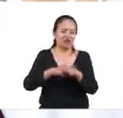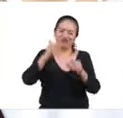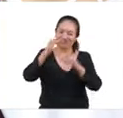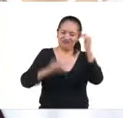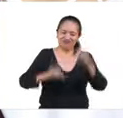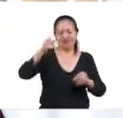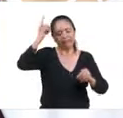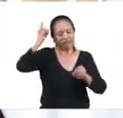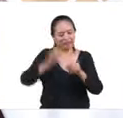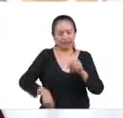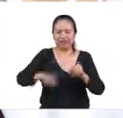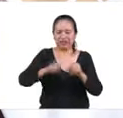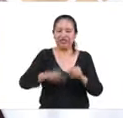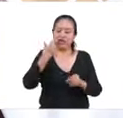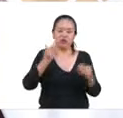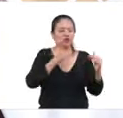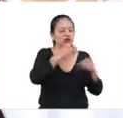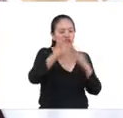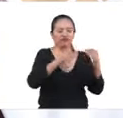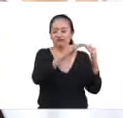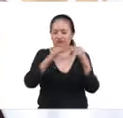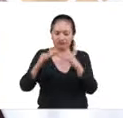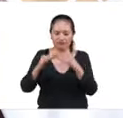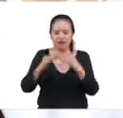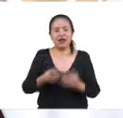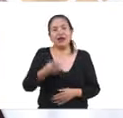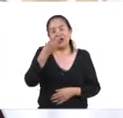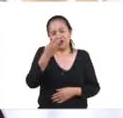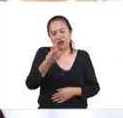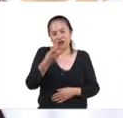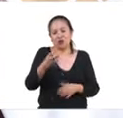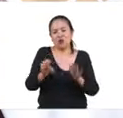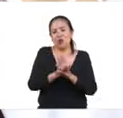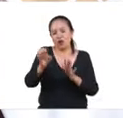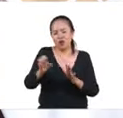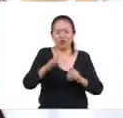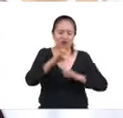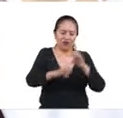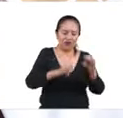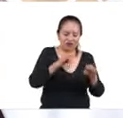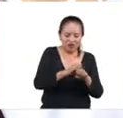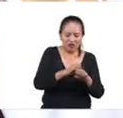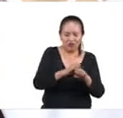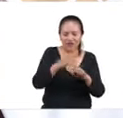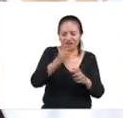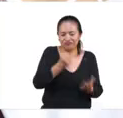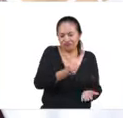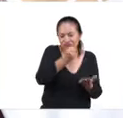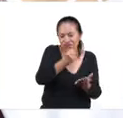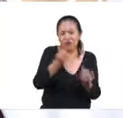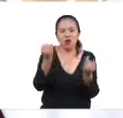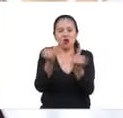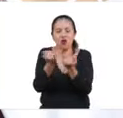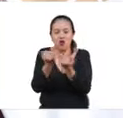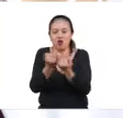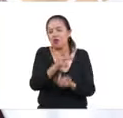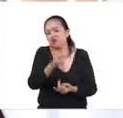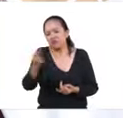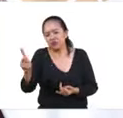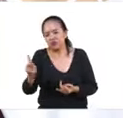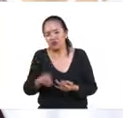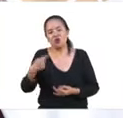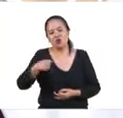desigualdades. Y eso tiene que ver con desde inversión privada, inversión pública y el fortalecimiento de lo